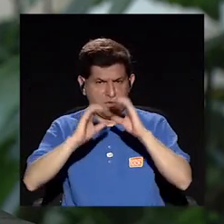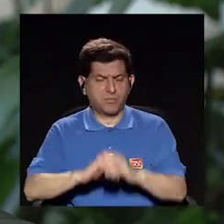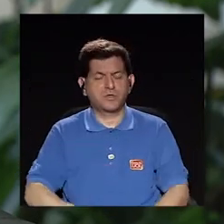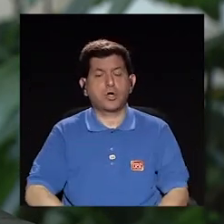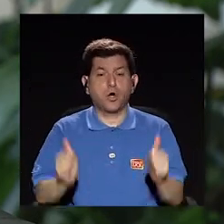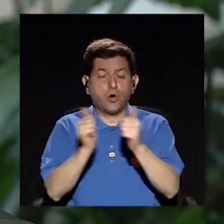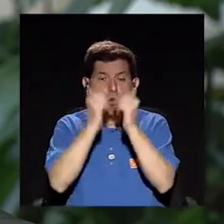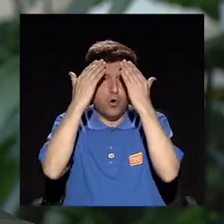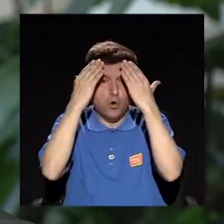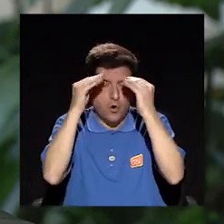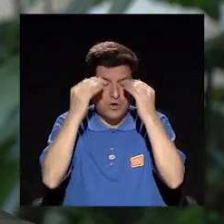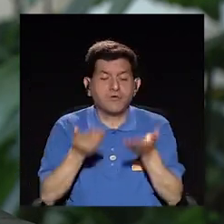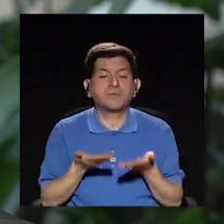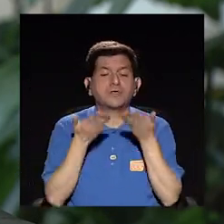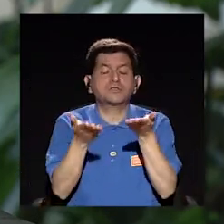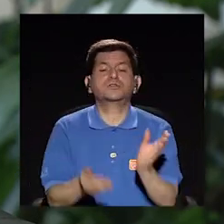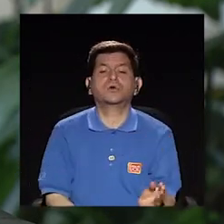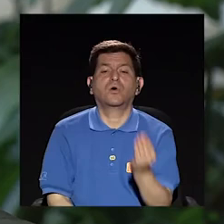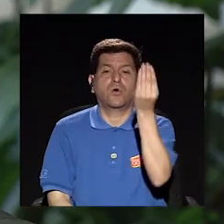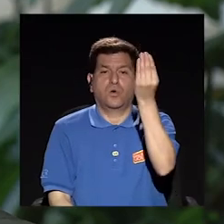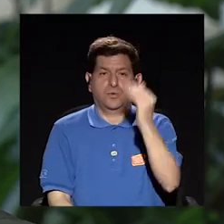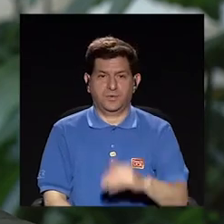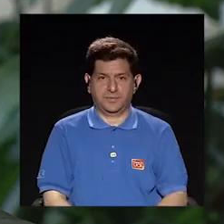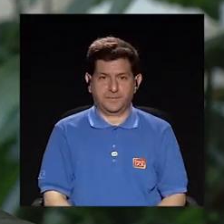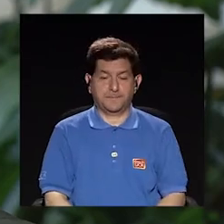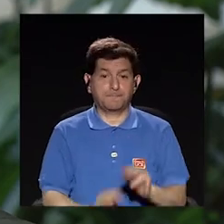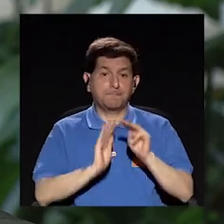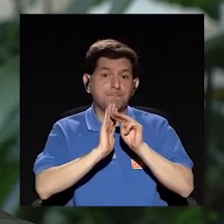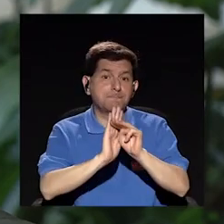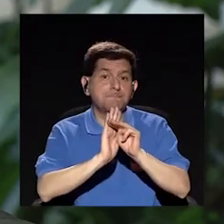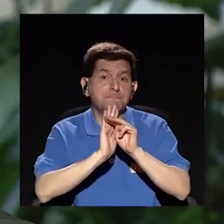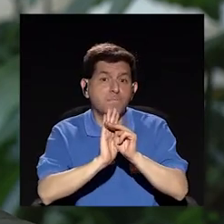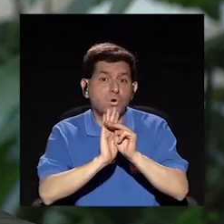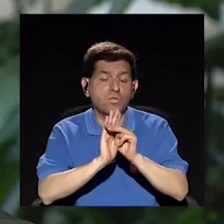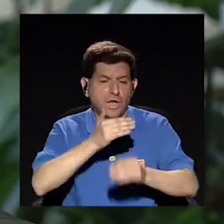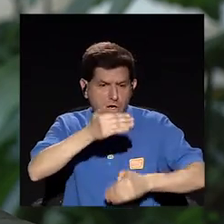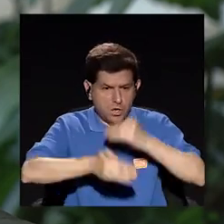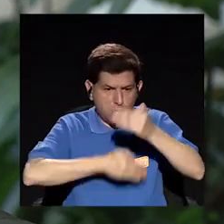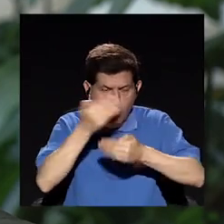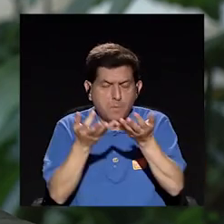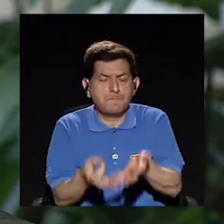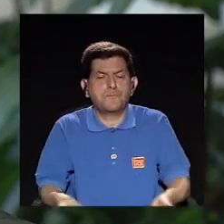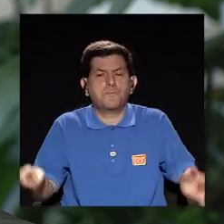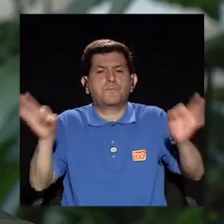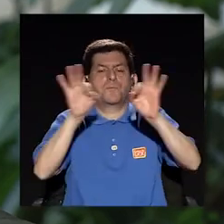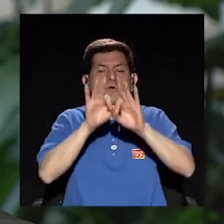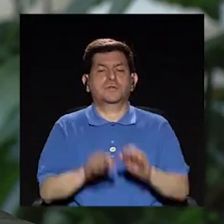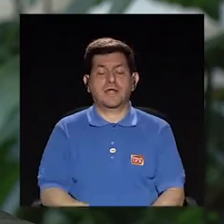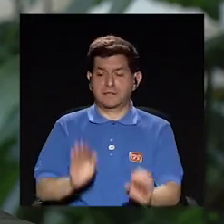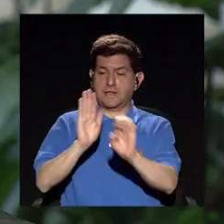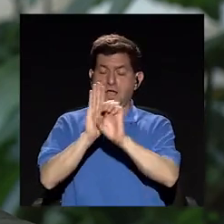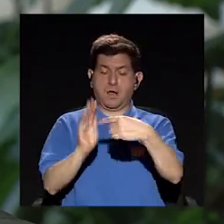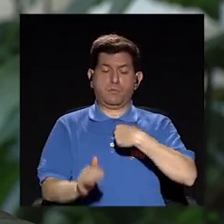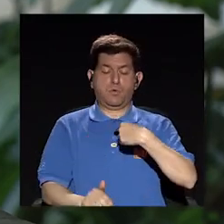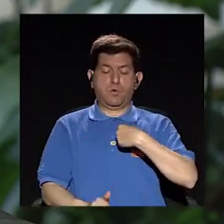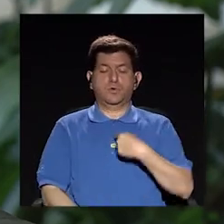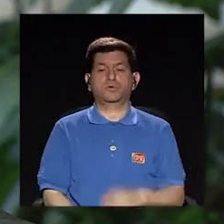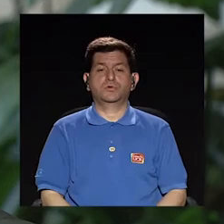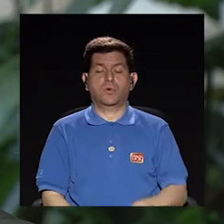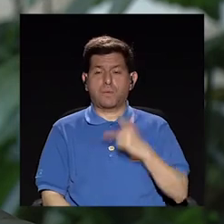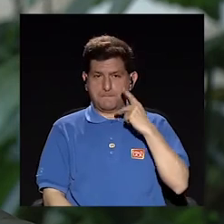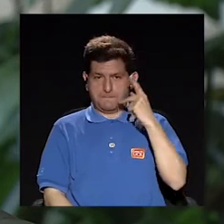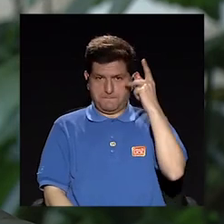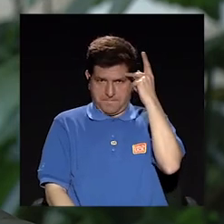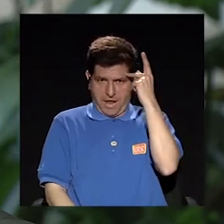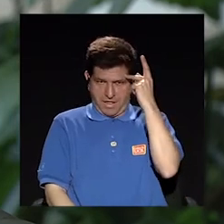comunicación informativa hacia el joven, ¿verdad? El modelaje es otra cosa importantísima, el ejemplo que yo como padre de